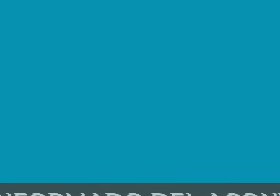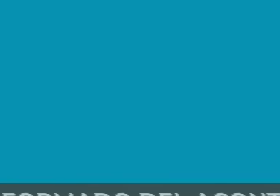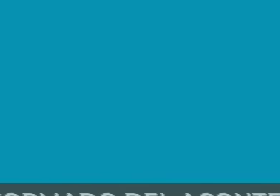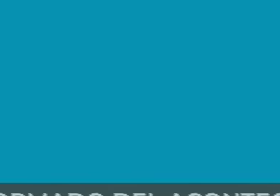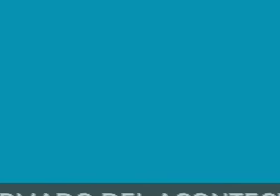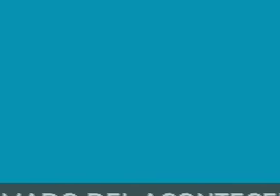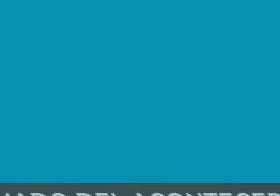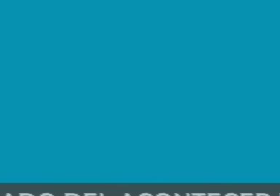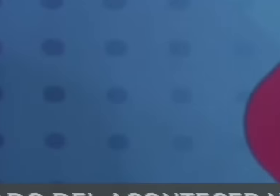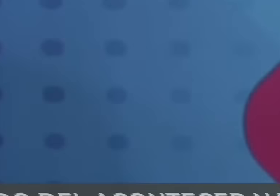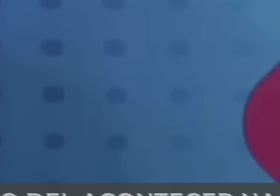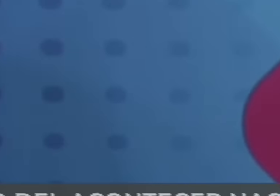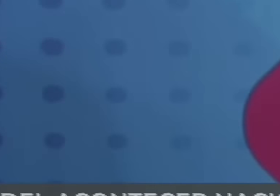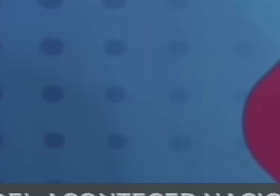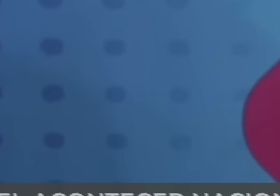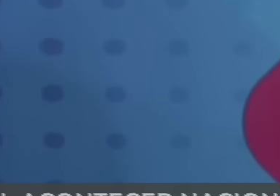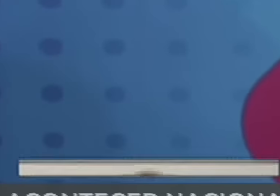Maduro más.